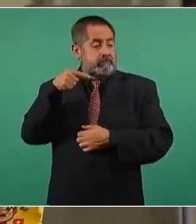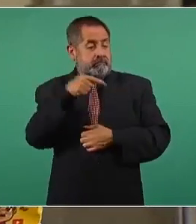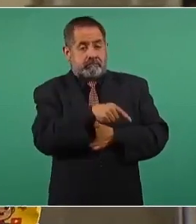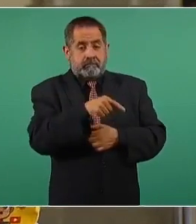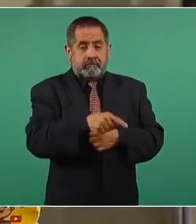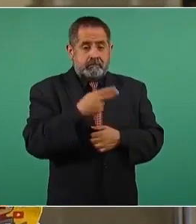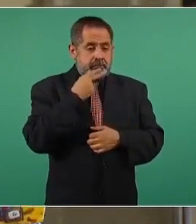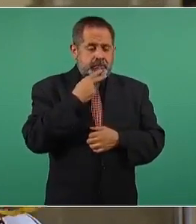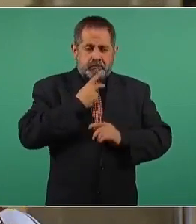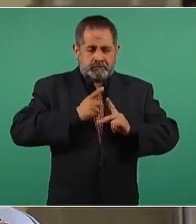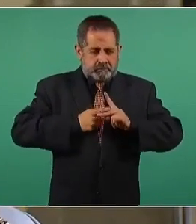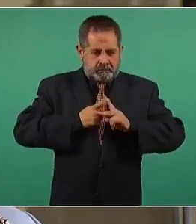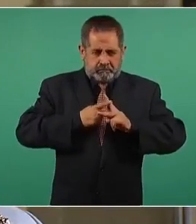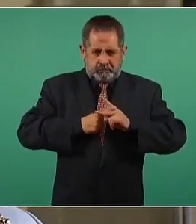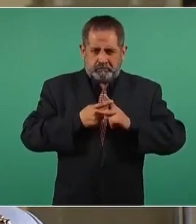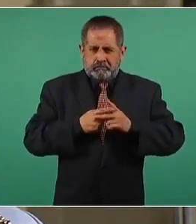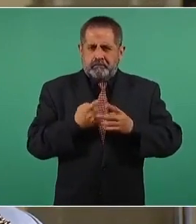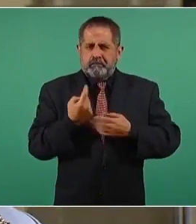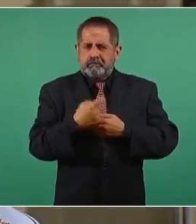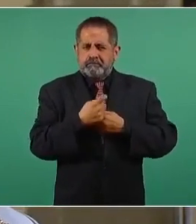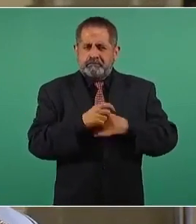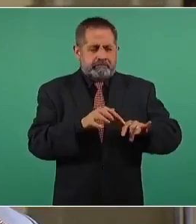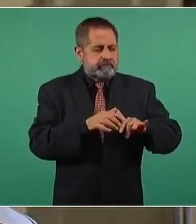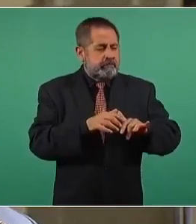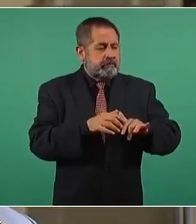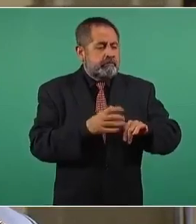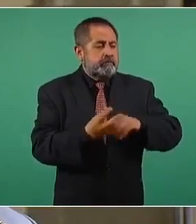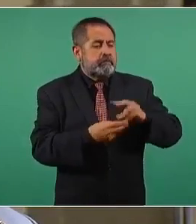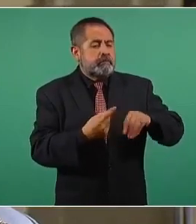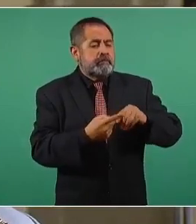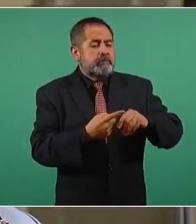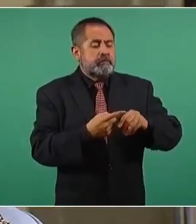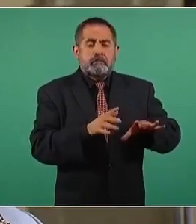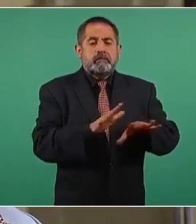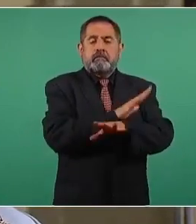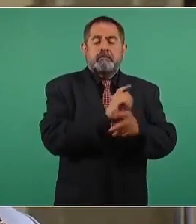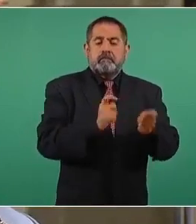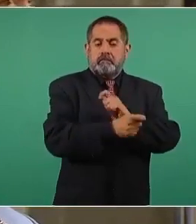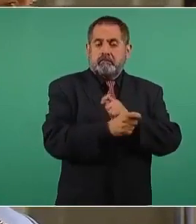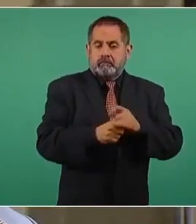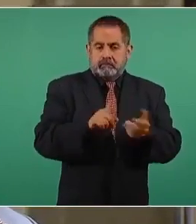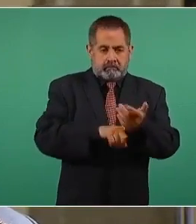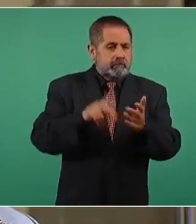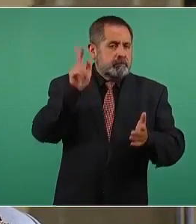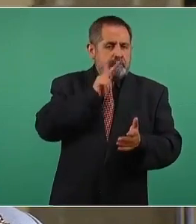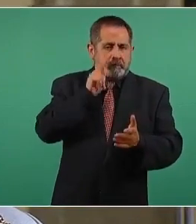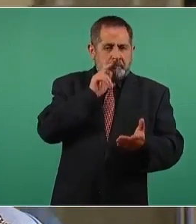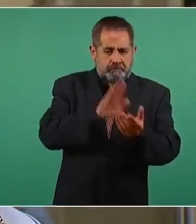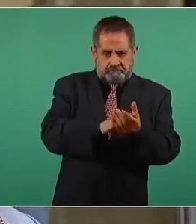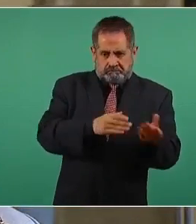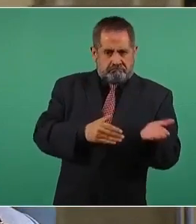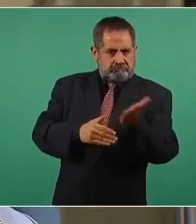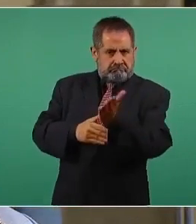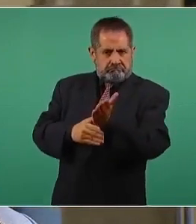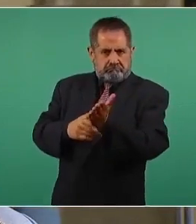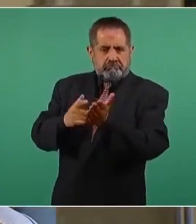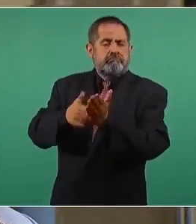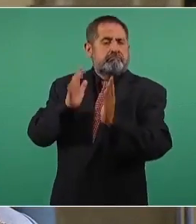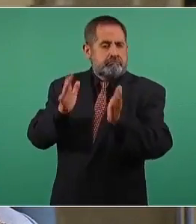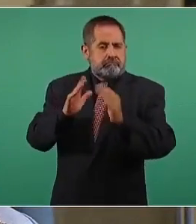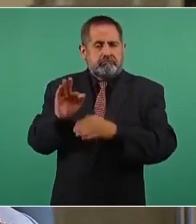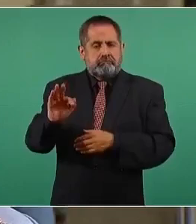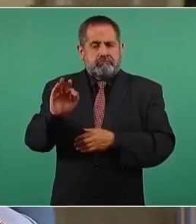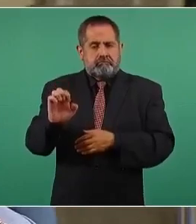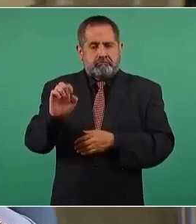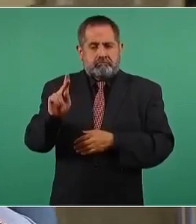un algoritmo que alteró los resultados finales. De hecho, traigo ahorita las pruebas, ya se metió en la FEPADE